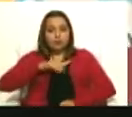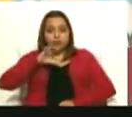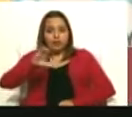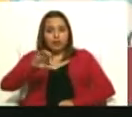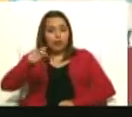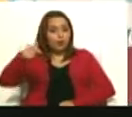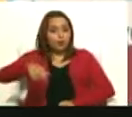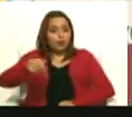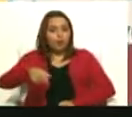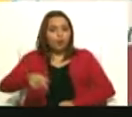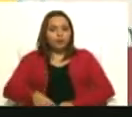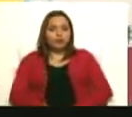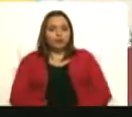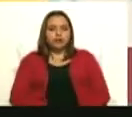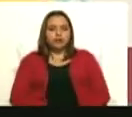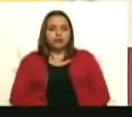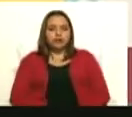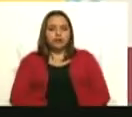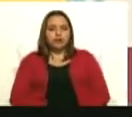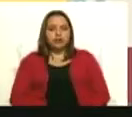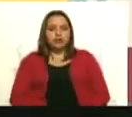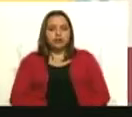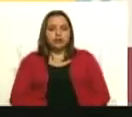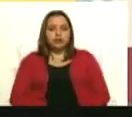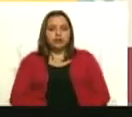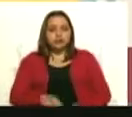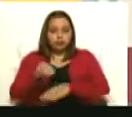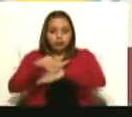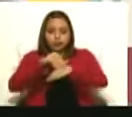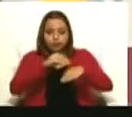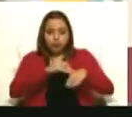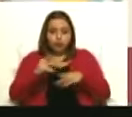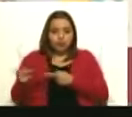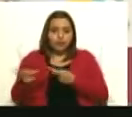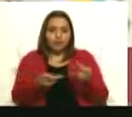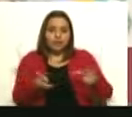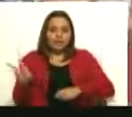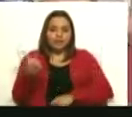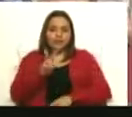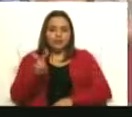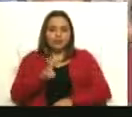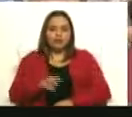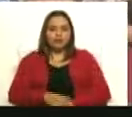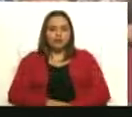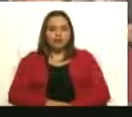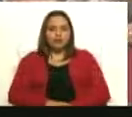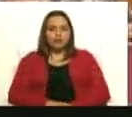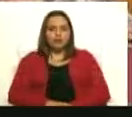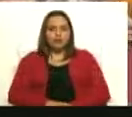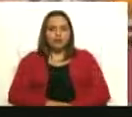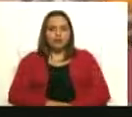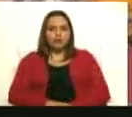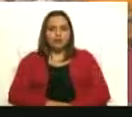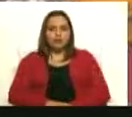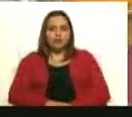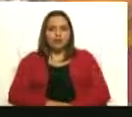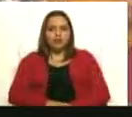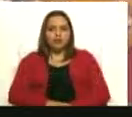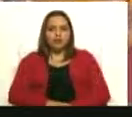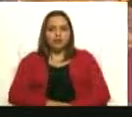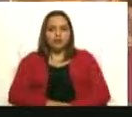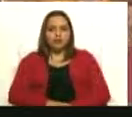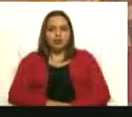hoy nos convoca Venezuela, nos convoca